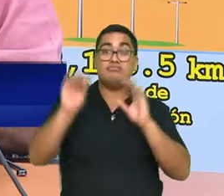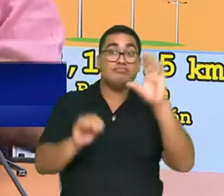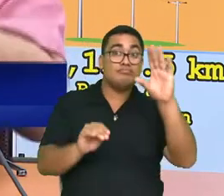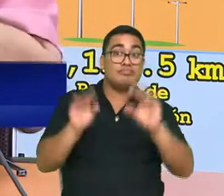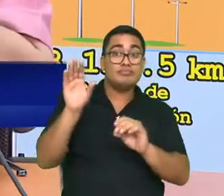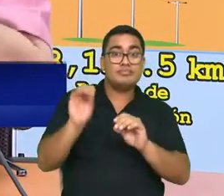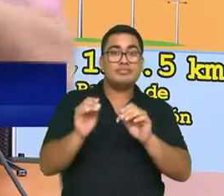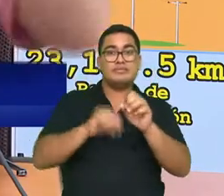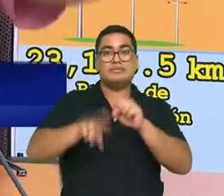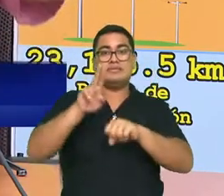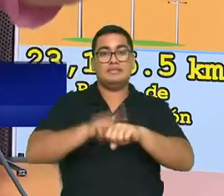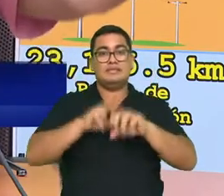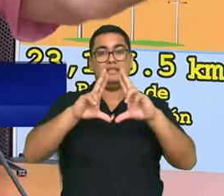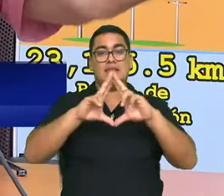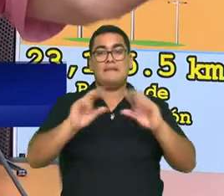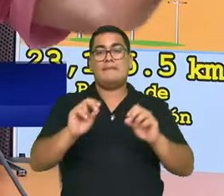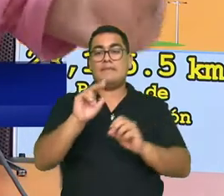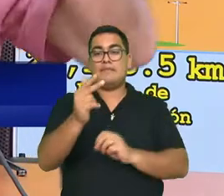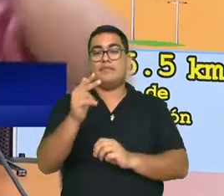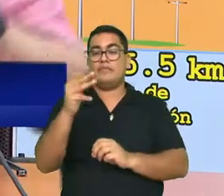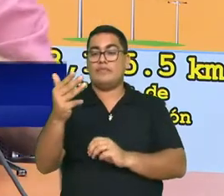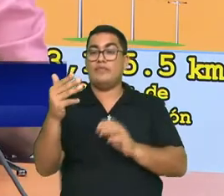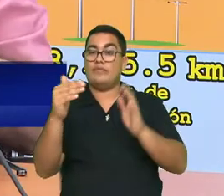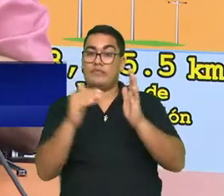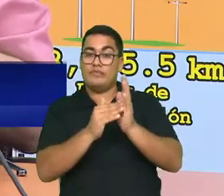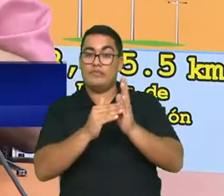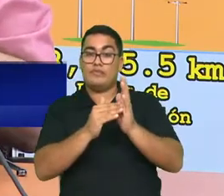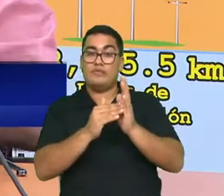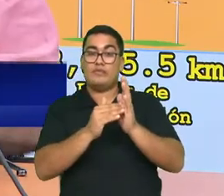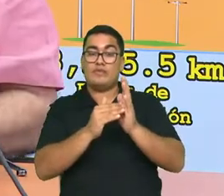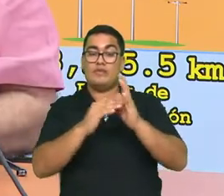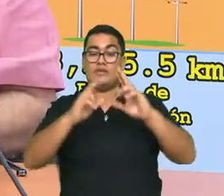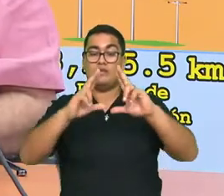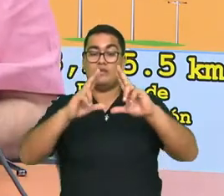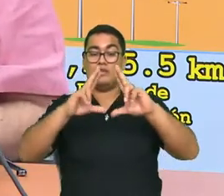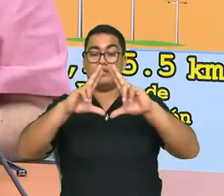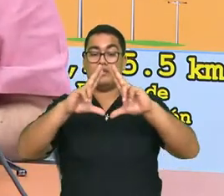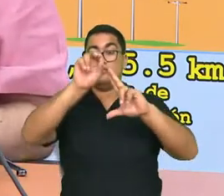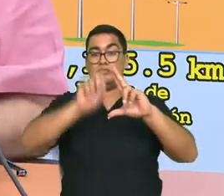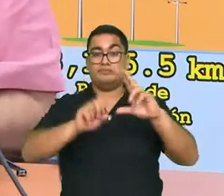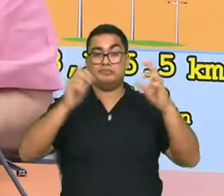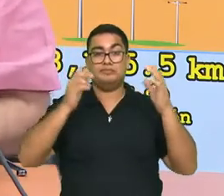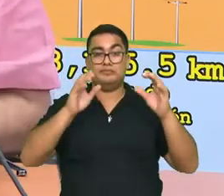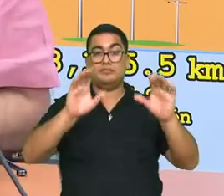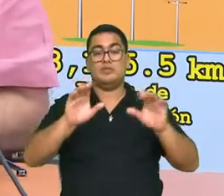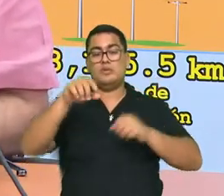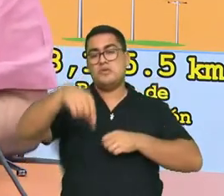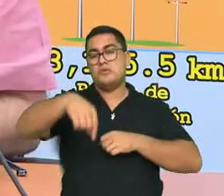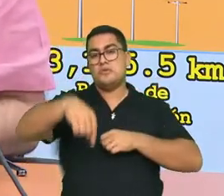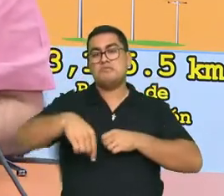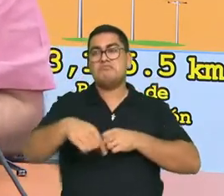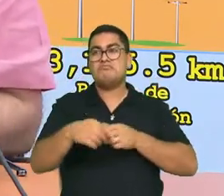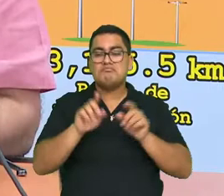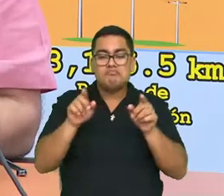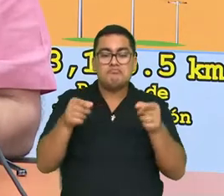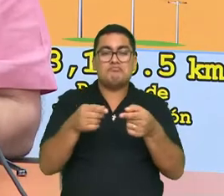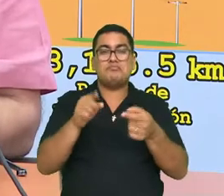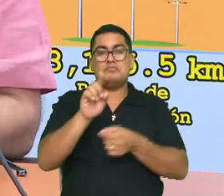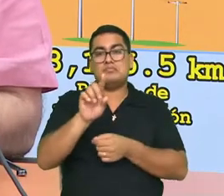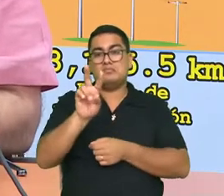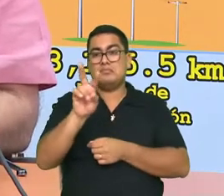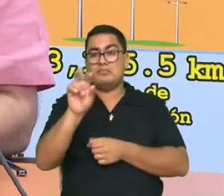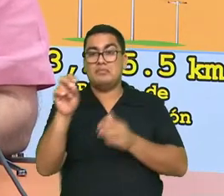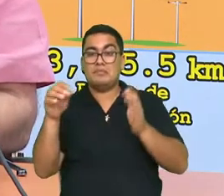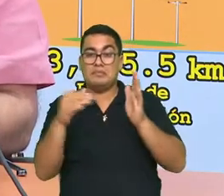nivel nacional, de ellas 89.000 en la costa Caribe. Al día de hoy estamos hablando de 120.000